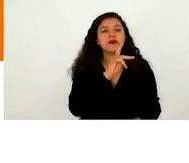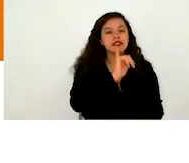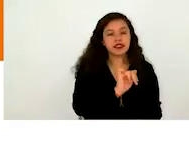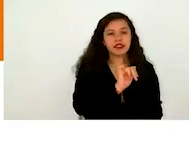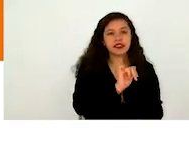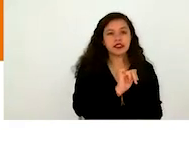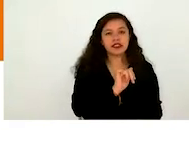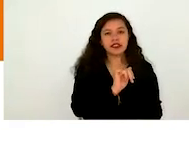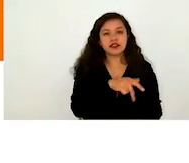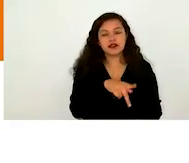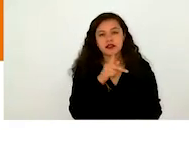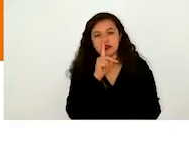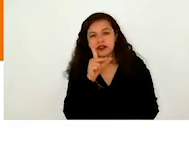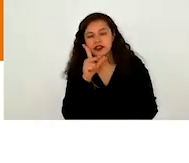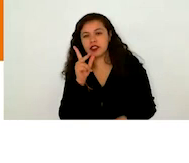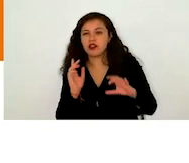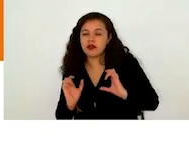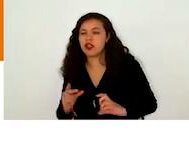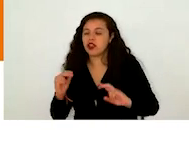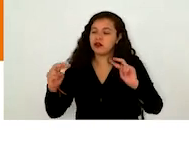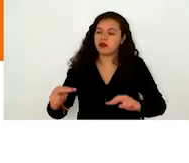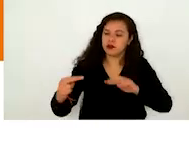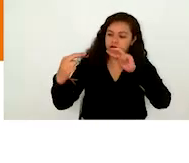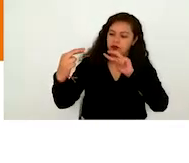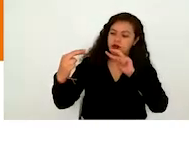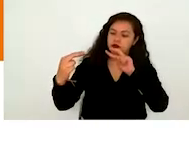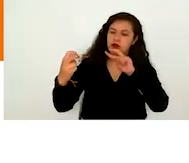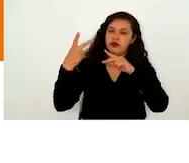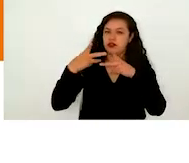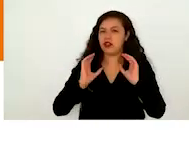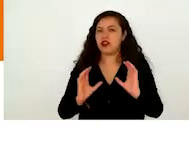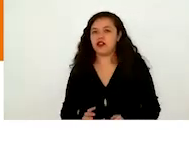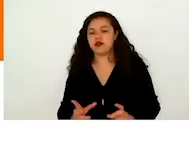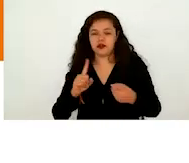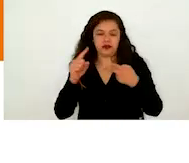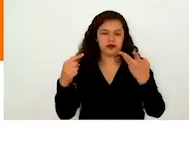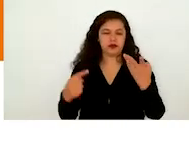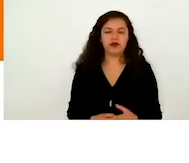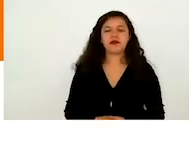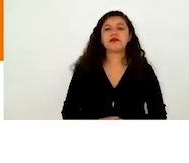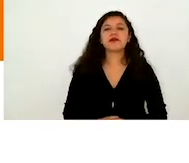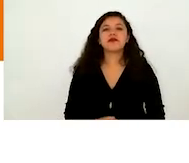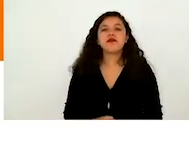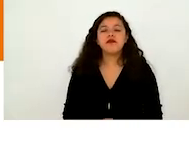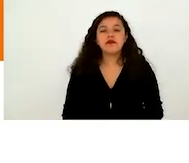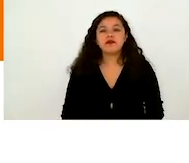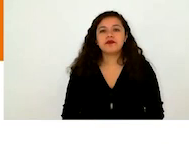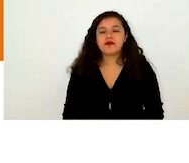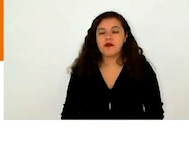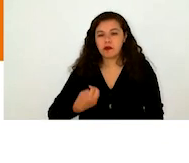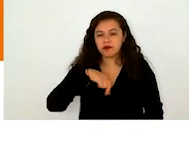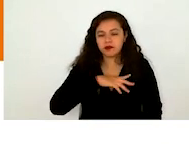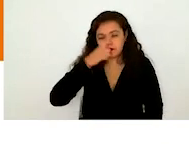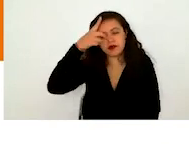etcétera y luego verbal contacto visual que estos inclinación del cuerpo encender nosotros cuando estábamos en nuestra cuestión de